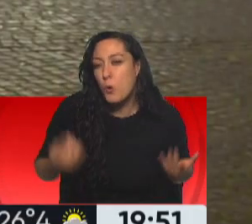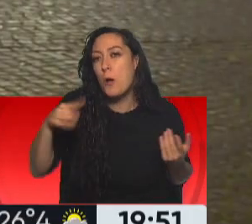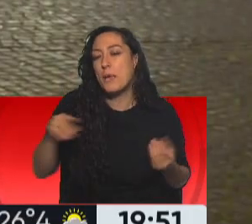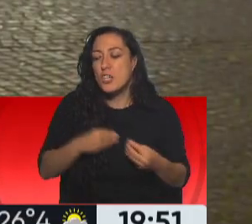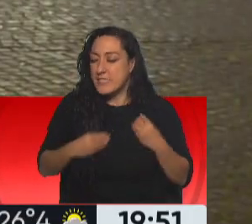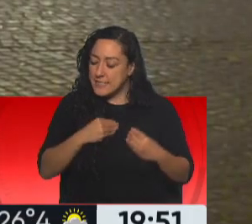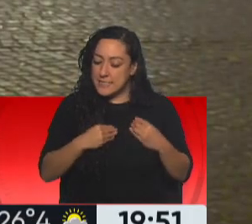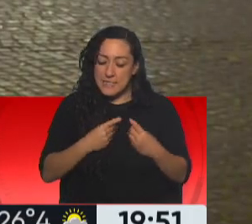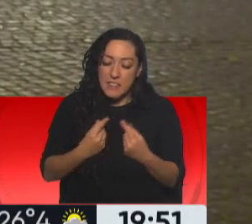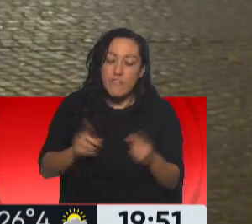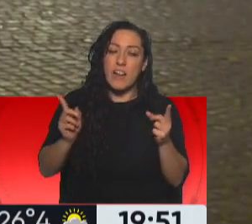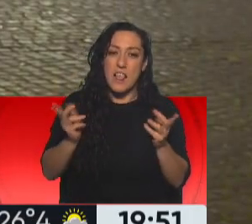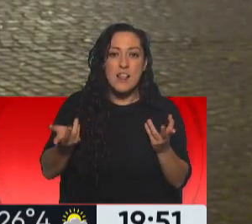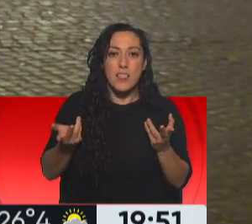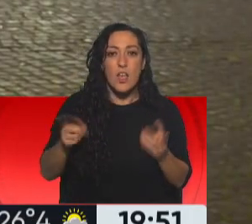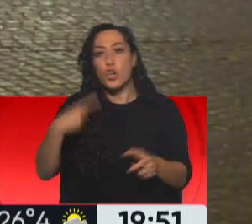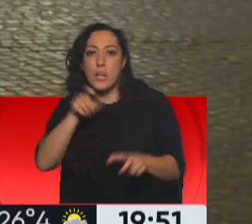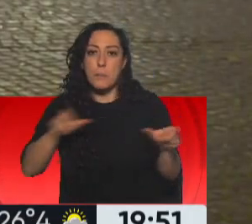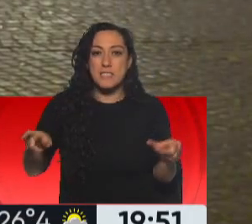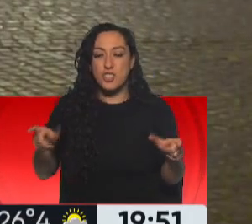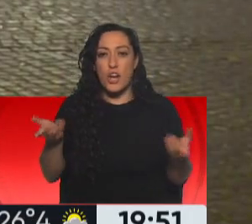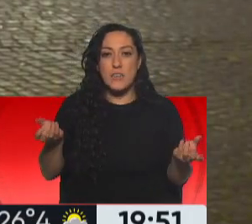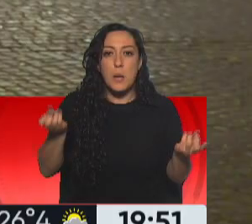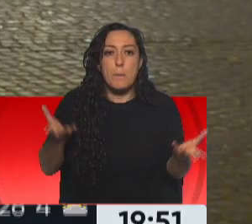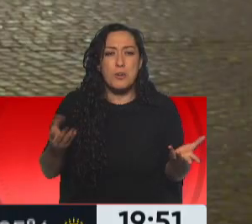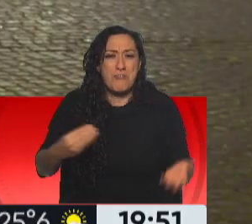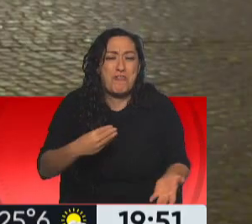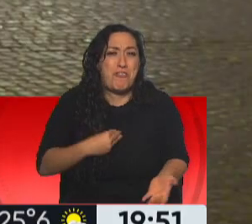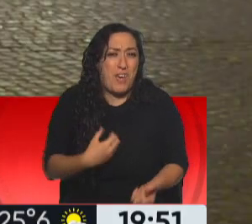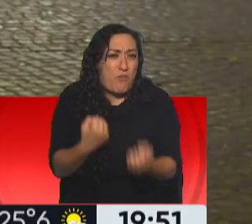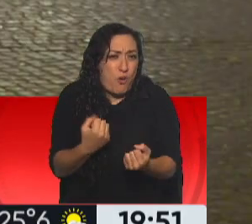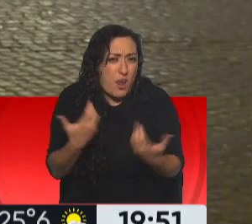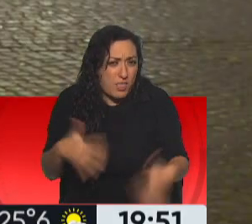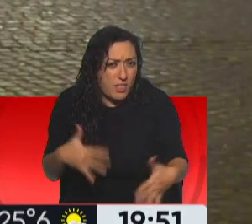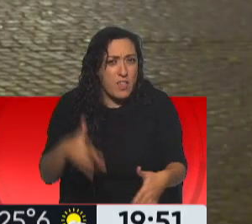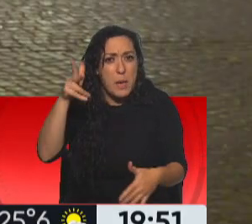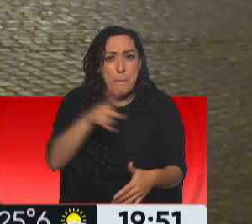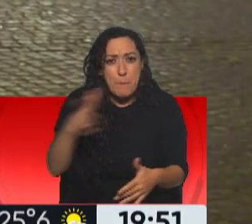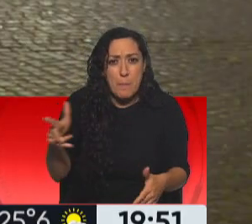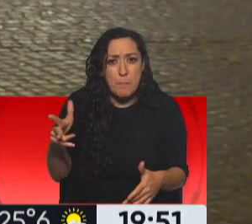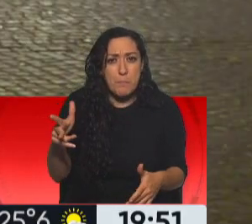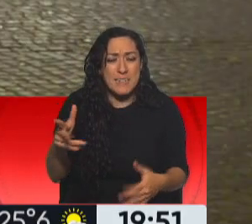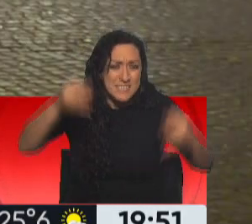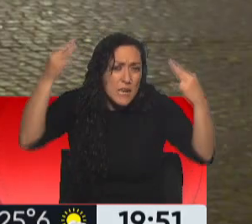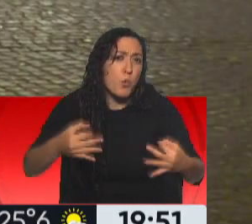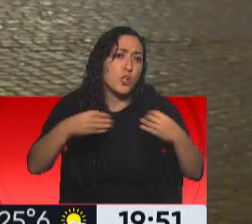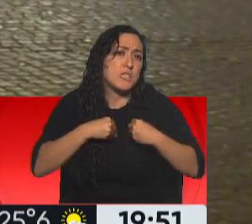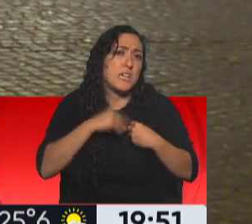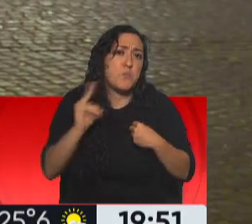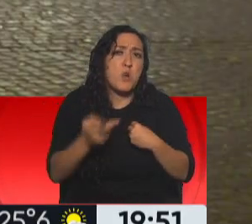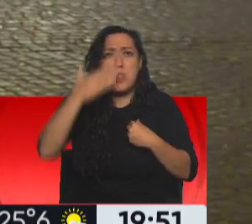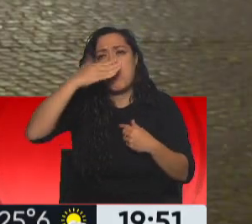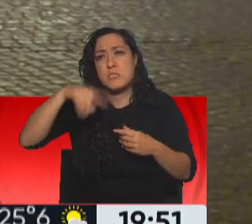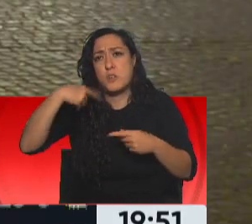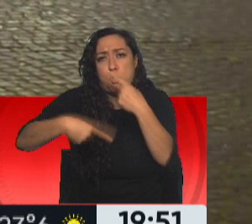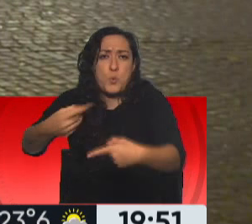sensación distinta a la que podemos quizás tener los demás, sobre todo una persona de tanta fe como el Papa Francisco, que está convencido que lo que seguía a esto era otra vida en otro plano,